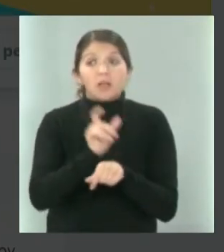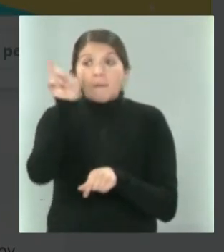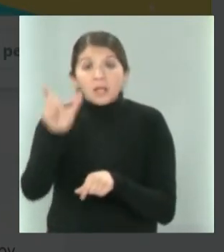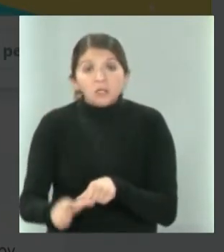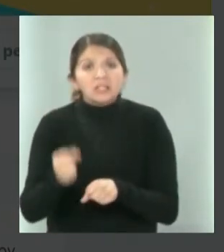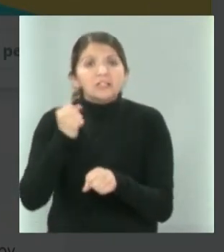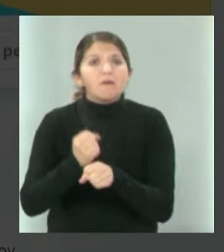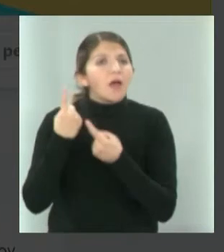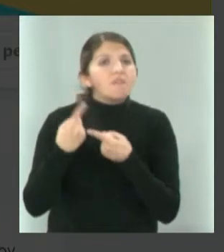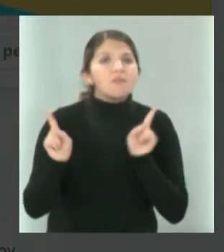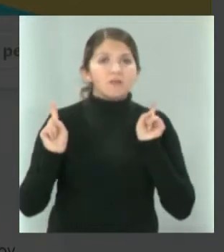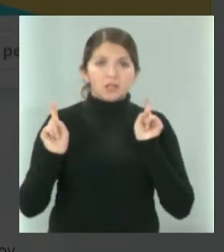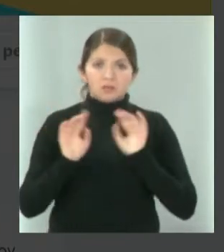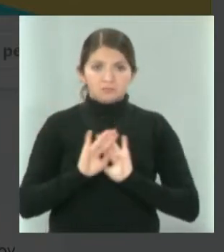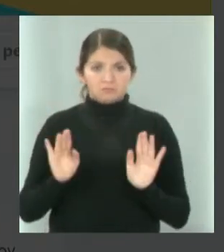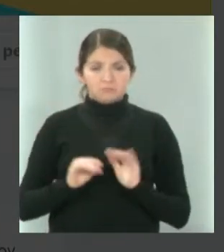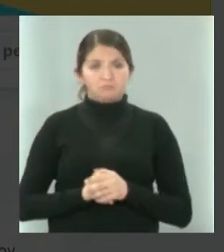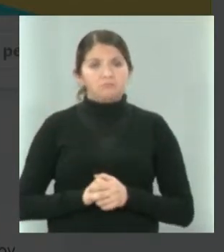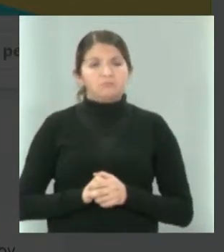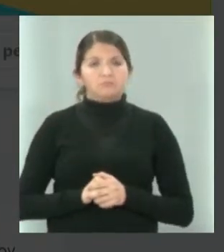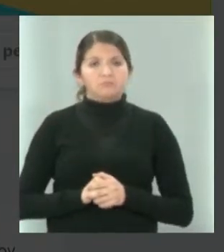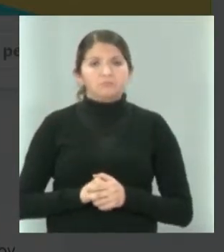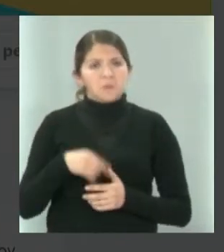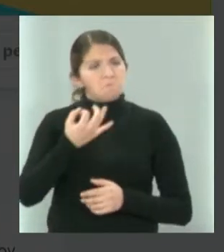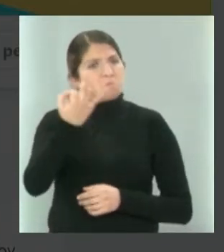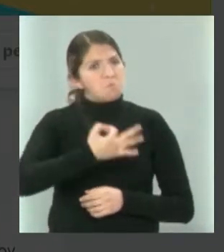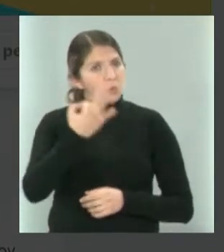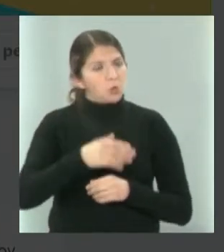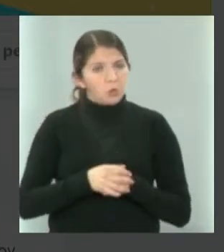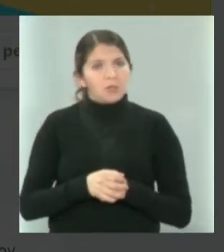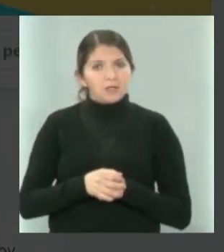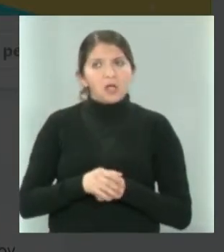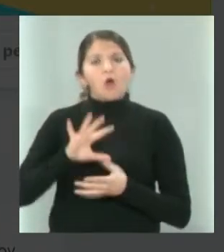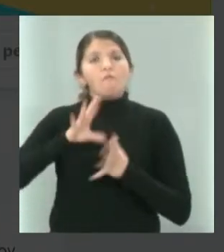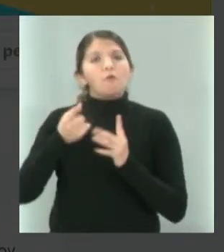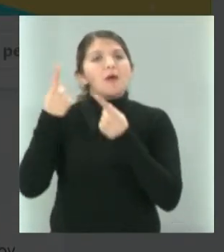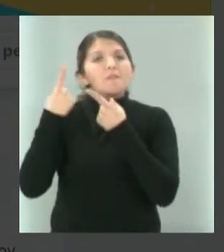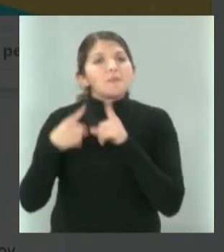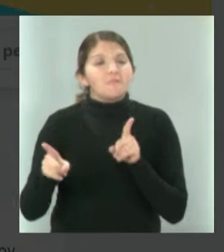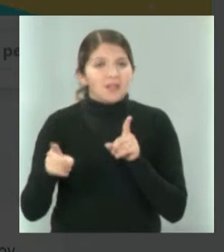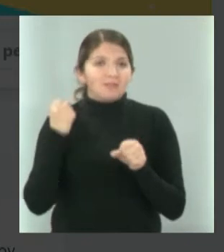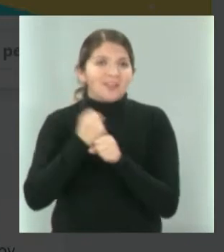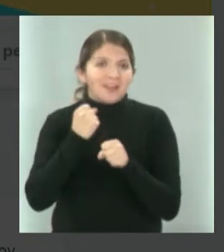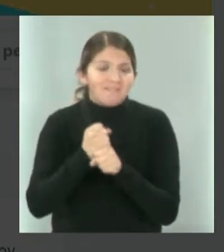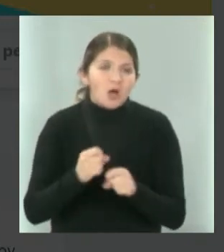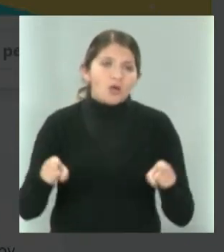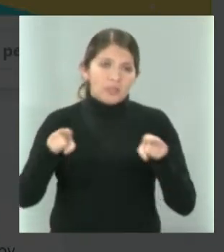mismo. Maravilloso. Una manera distinta de hacer lo mismo. Y creo que es un poco lo que estábamos hablando recién también. Ahí